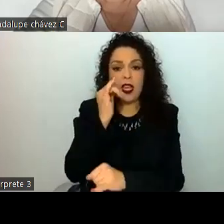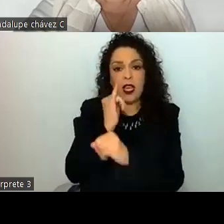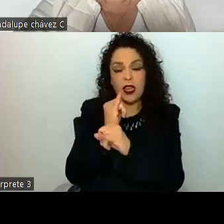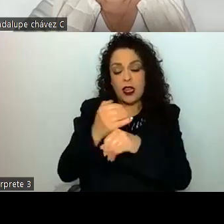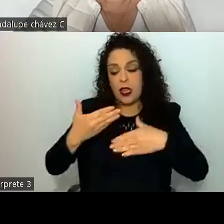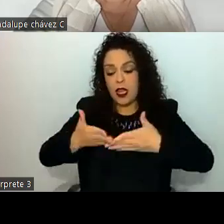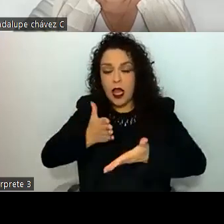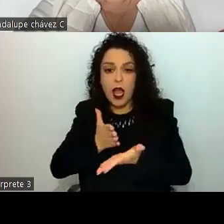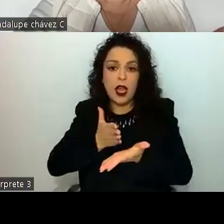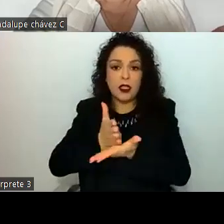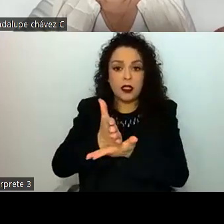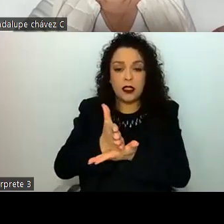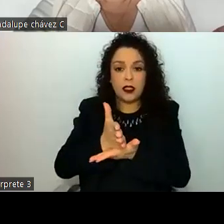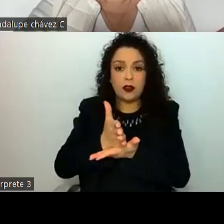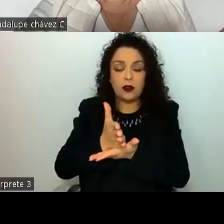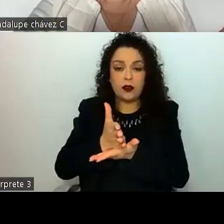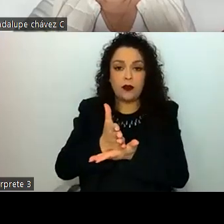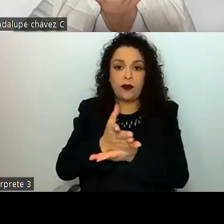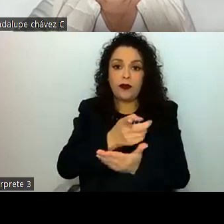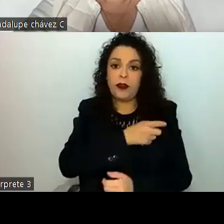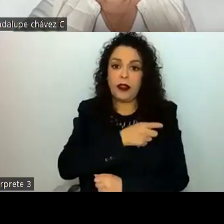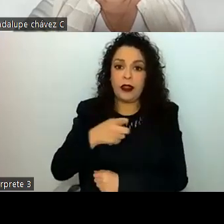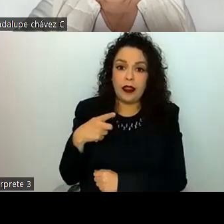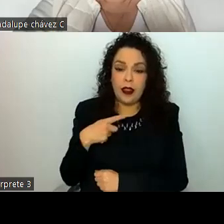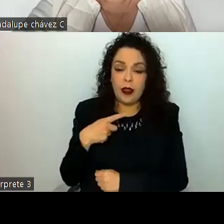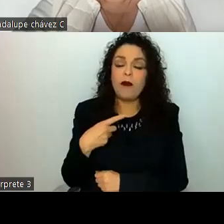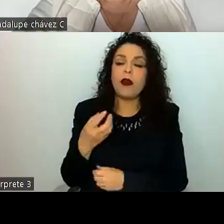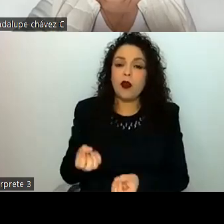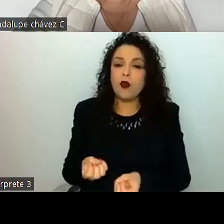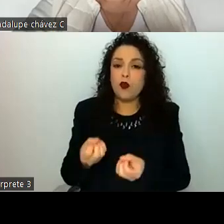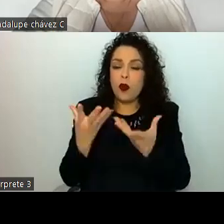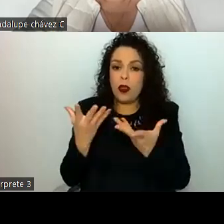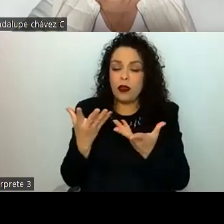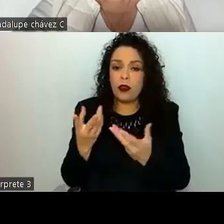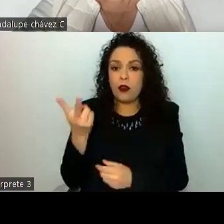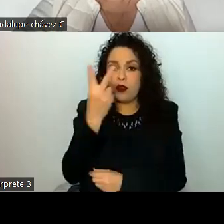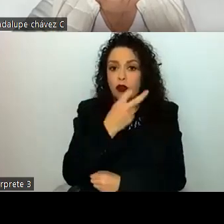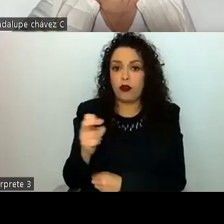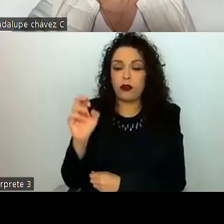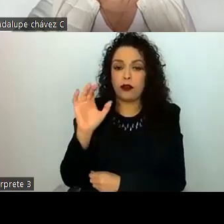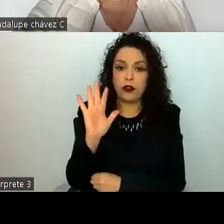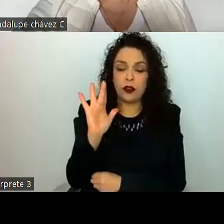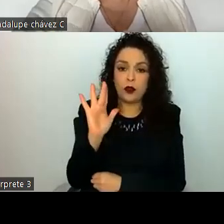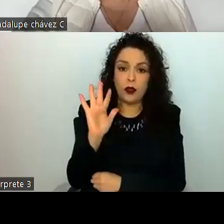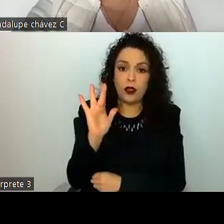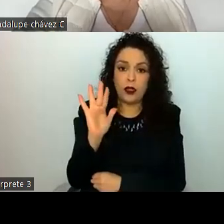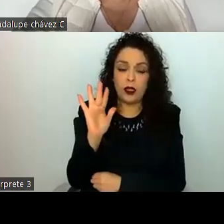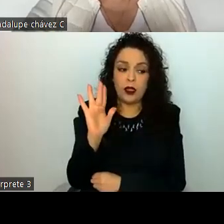Internet, el cual debe tener una tasa de transmisión mínima de